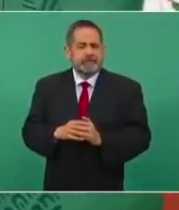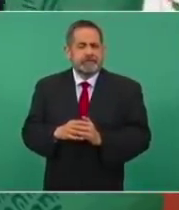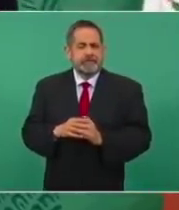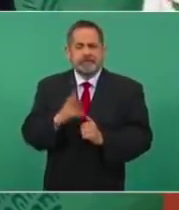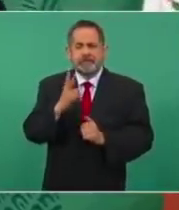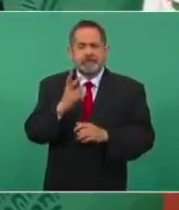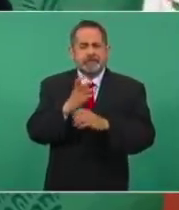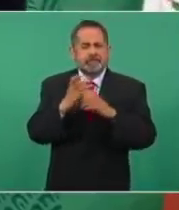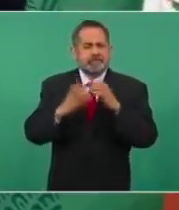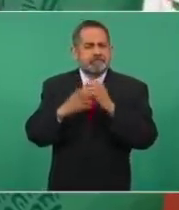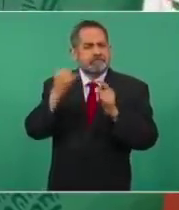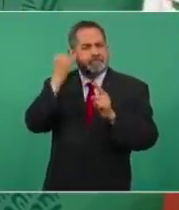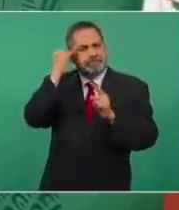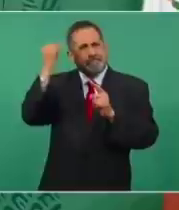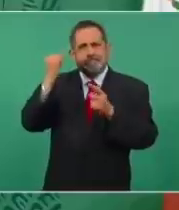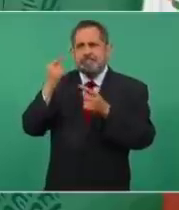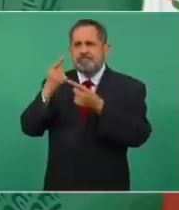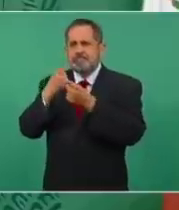Dos concepciones, ¿no?